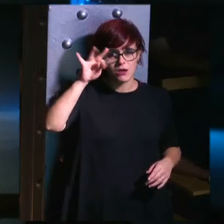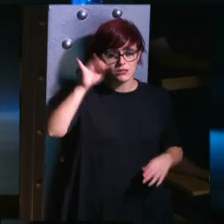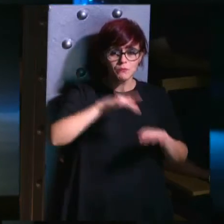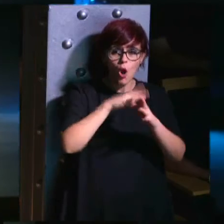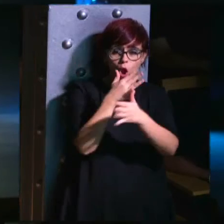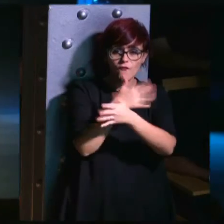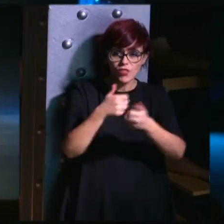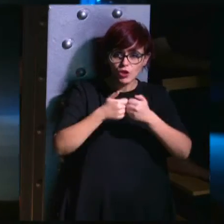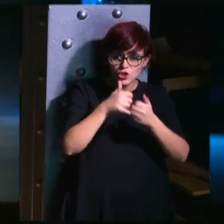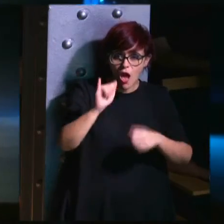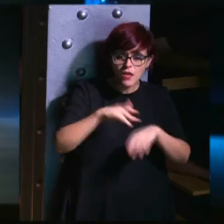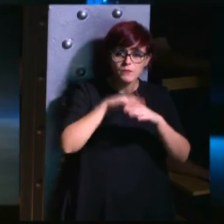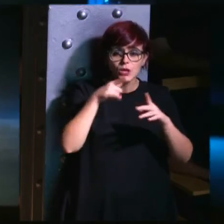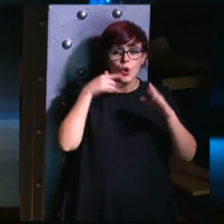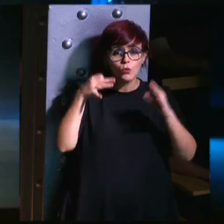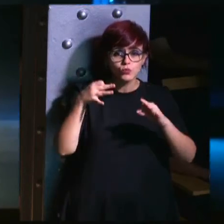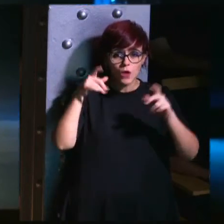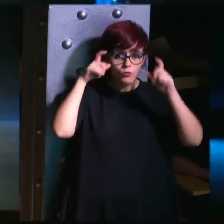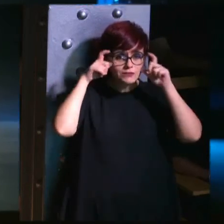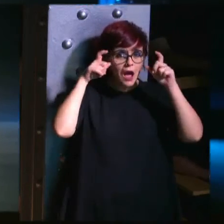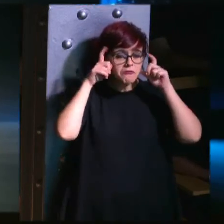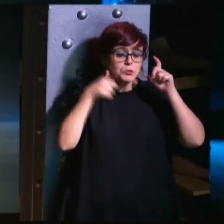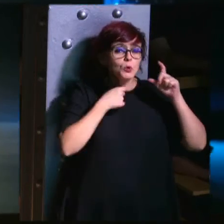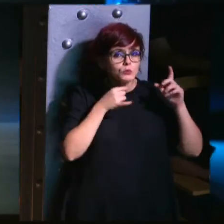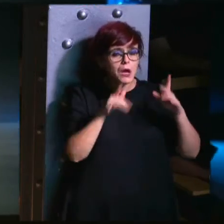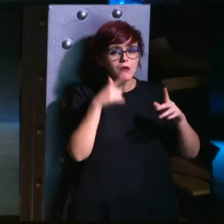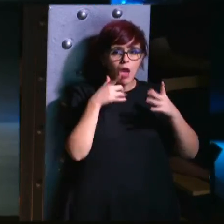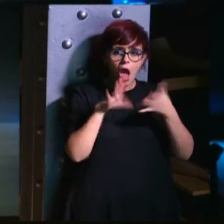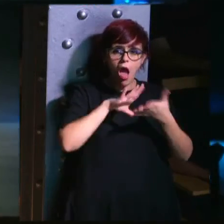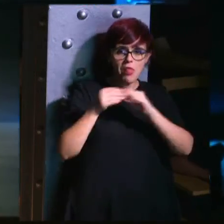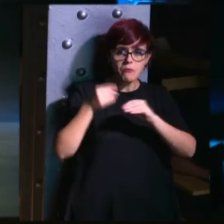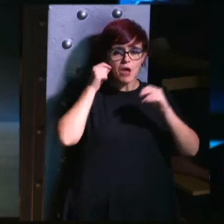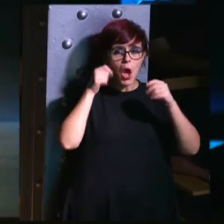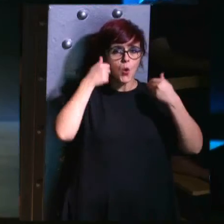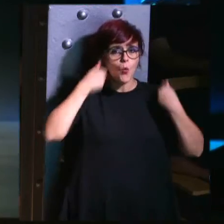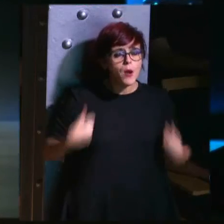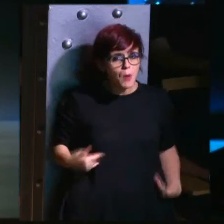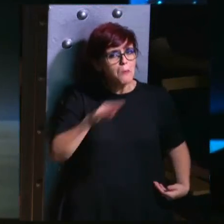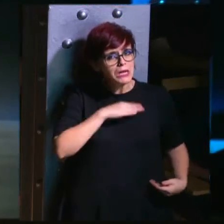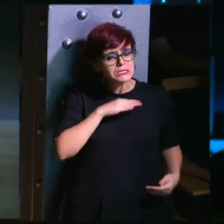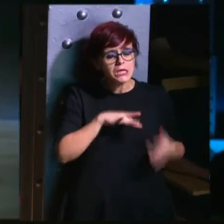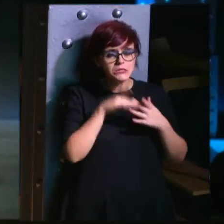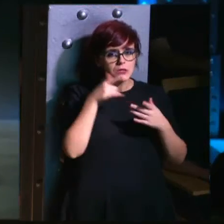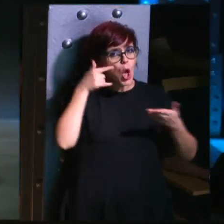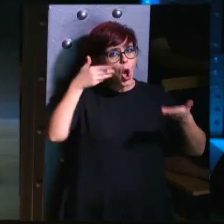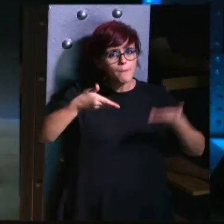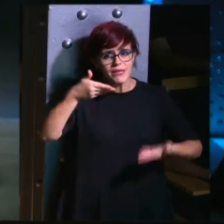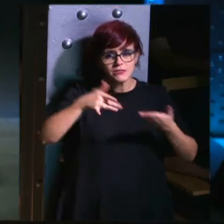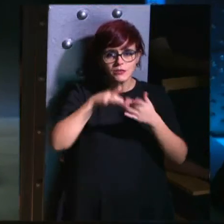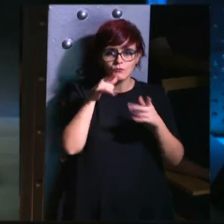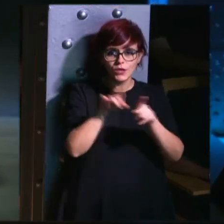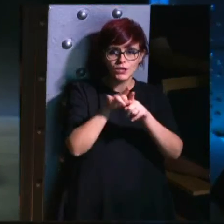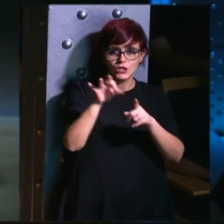videoconsola, con unas gafas que a mi gusto me gustan, son ergonómicas, no pesan, son muy Sony,